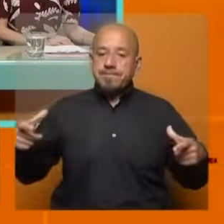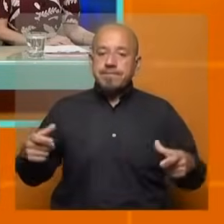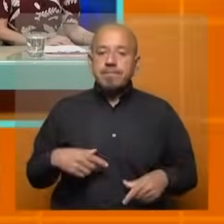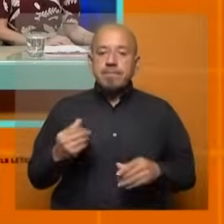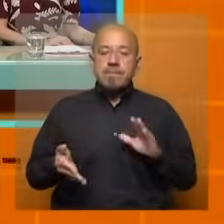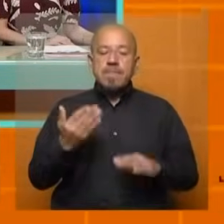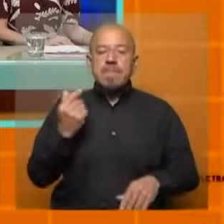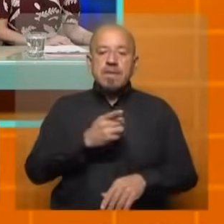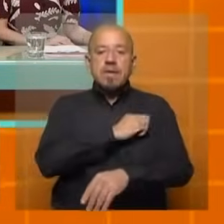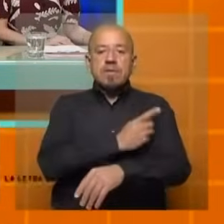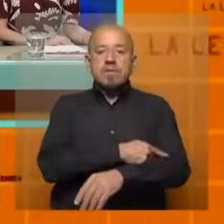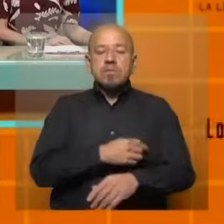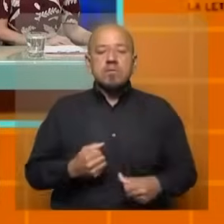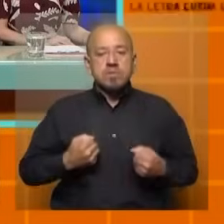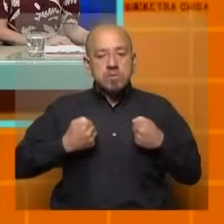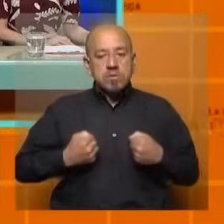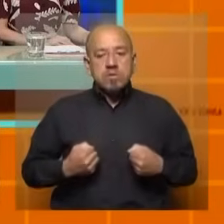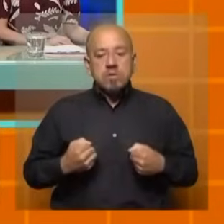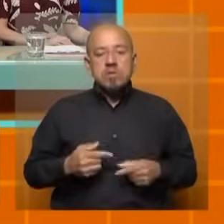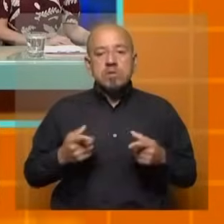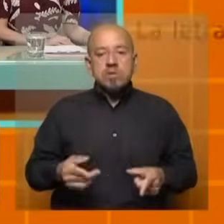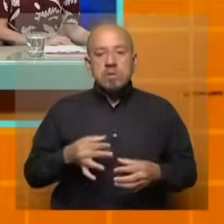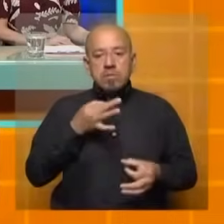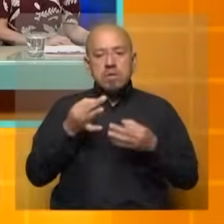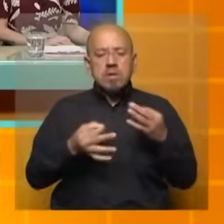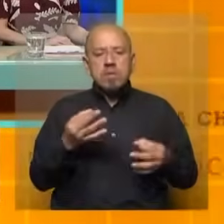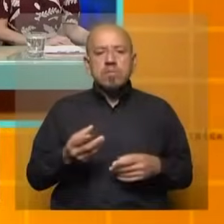más fuertes, más robustos. Y voy a explicar por qué.